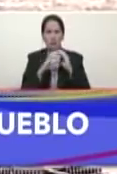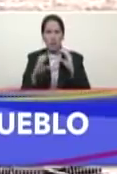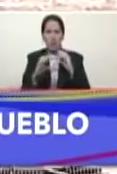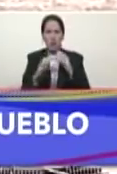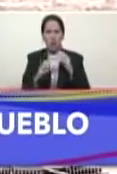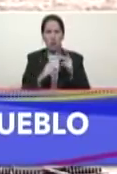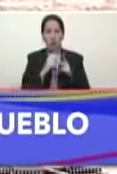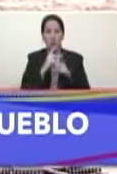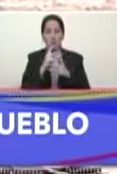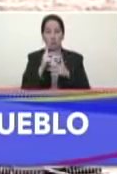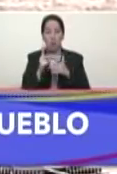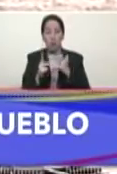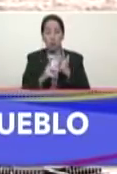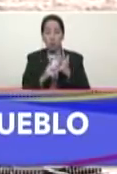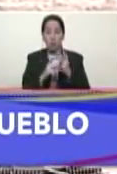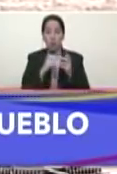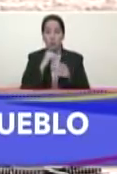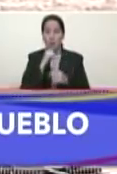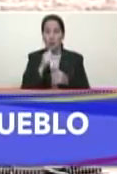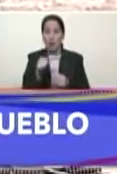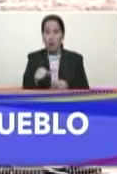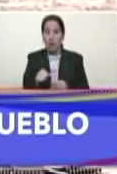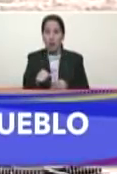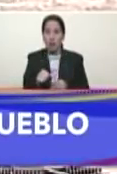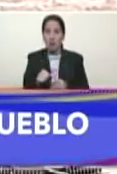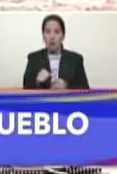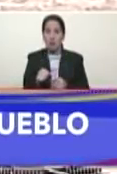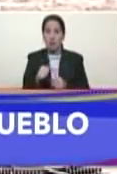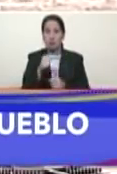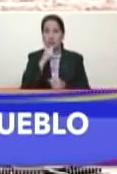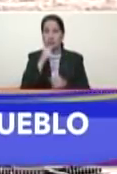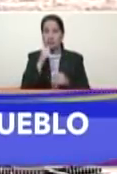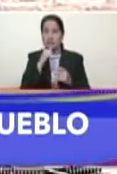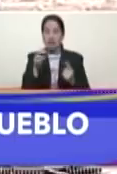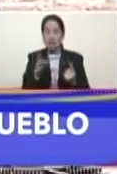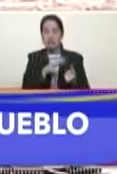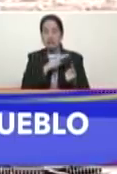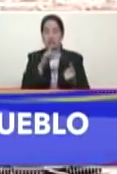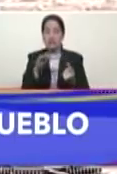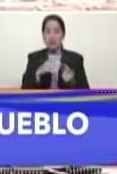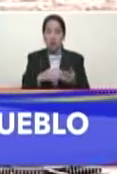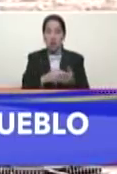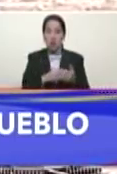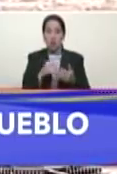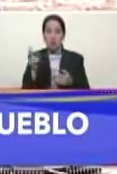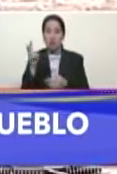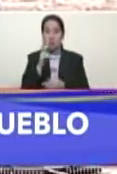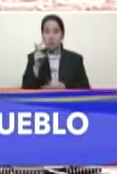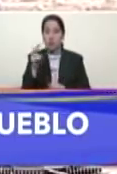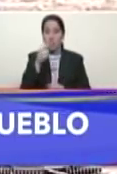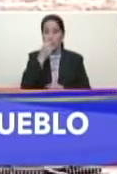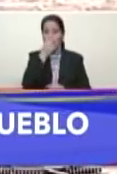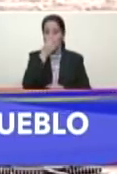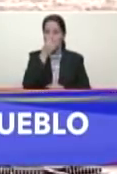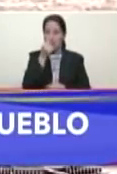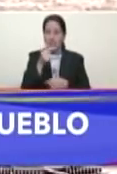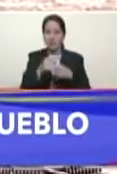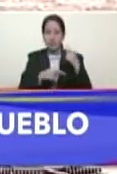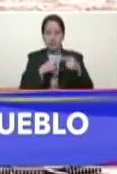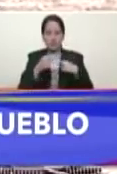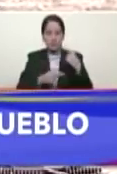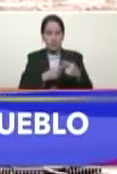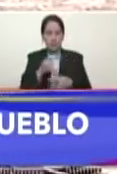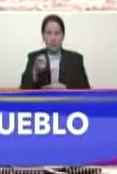de violencia. ¿Quién conspira contra Venezuela? Todos los días tratando de buscar